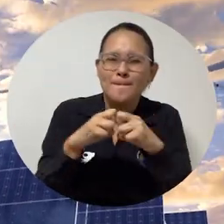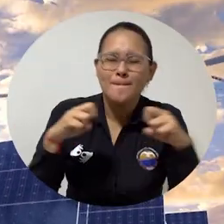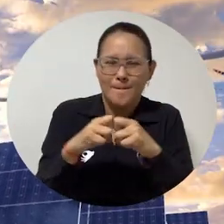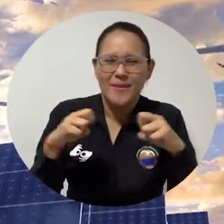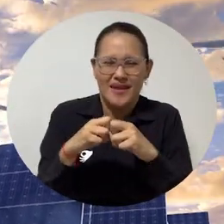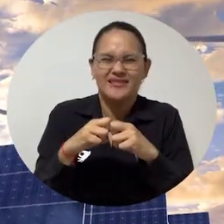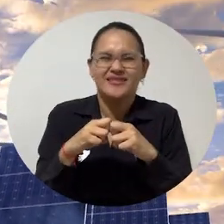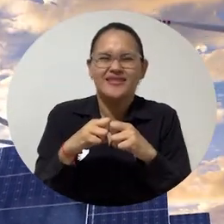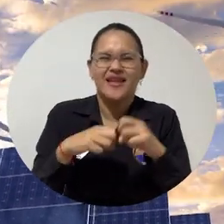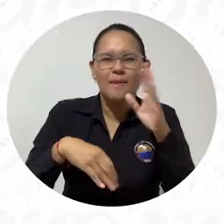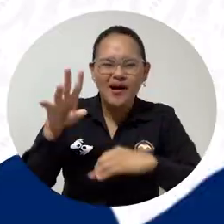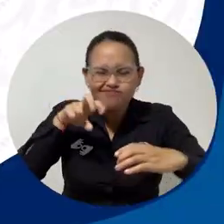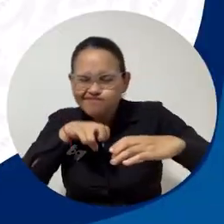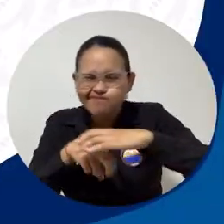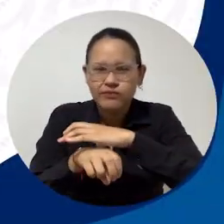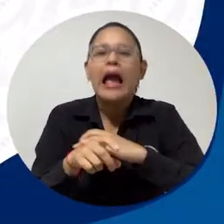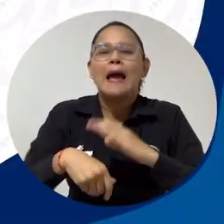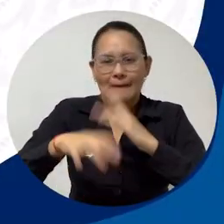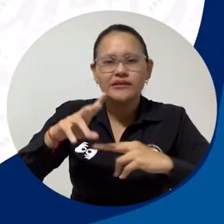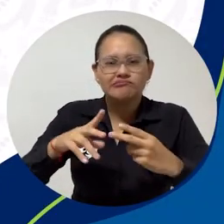en pro de la transición energética.